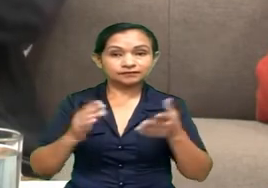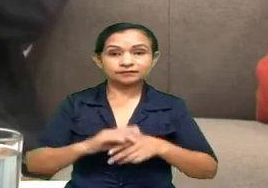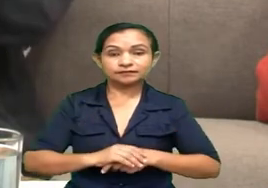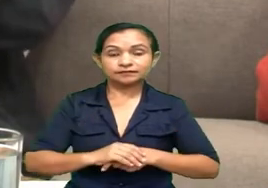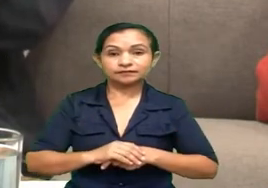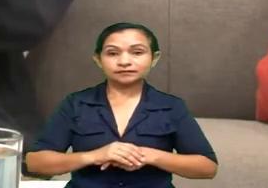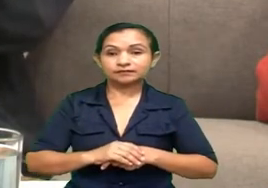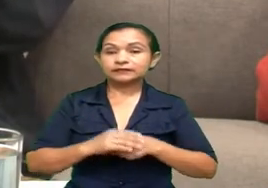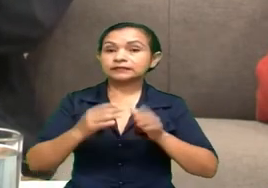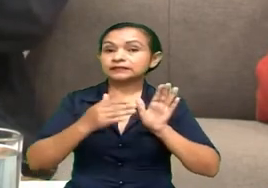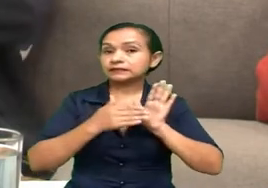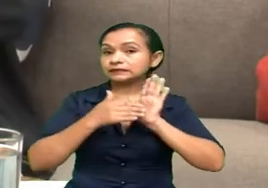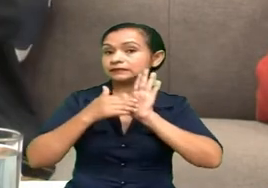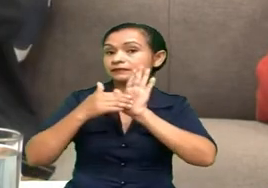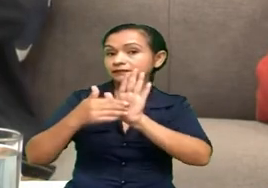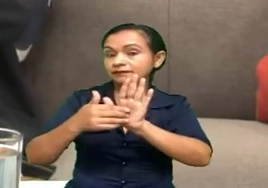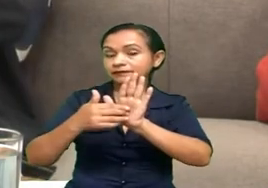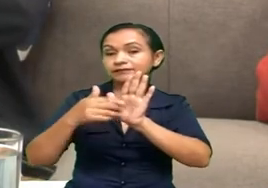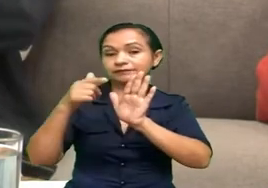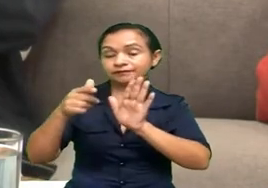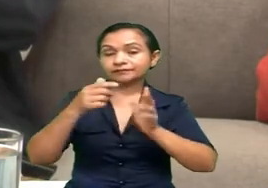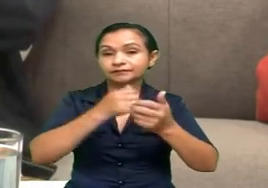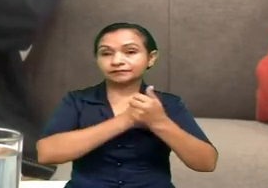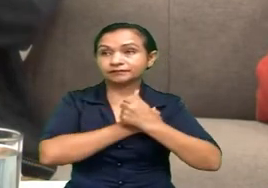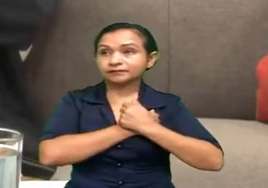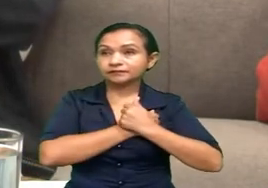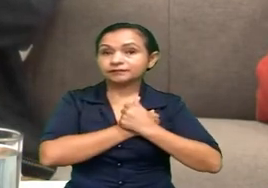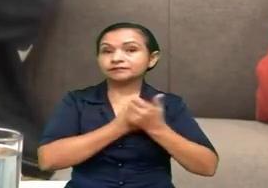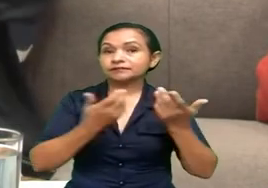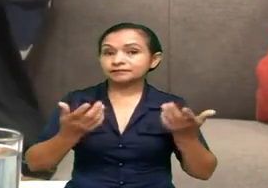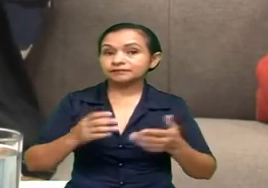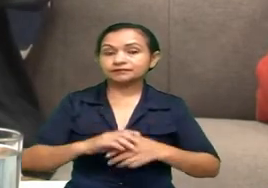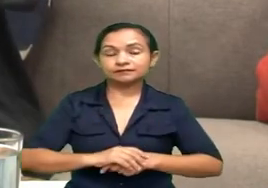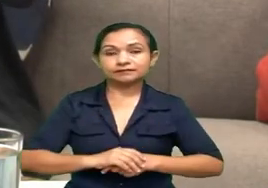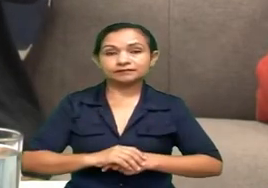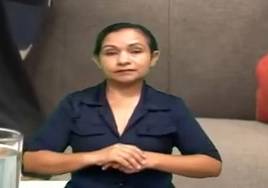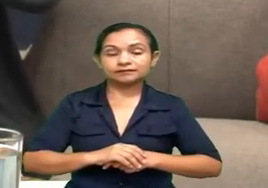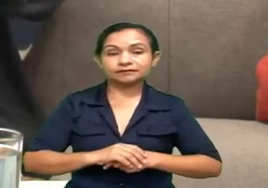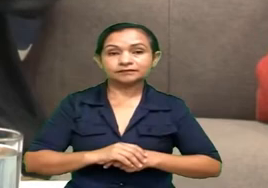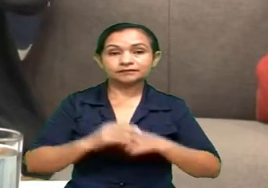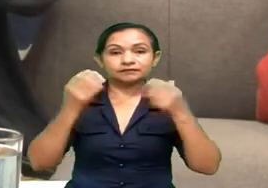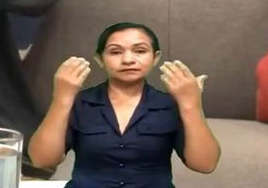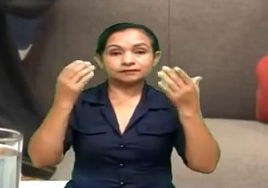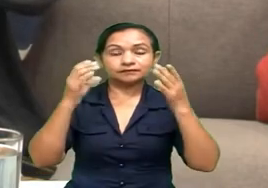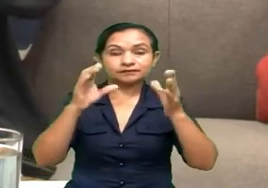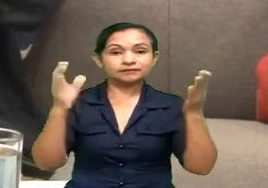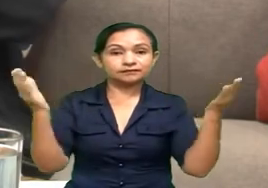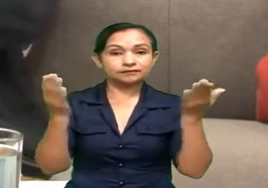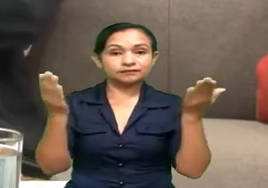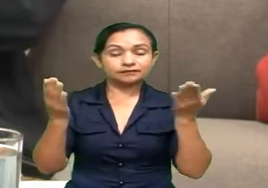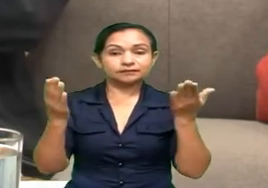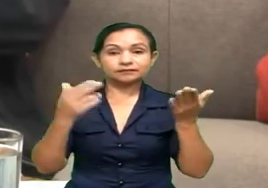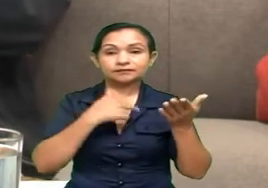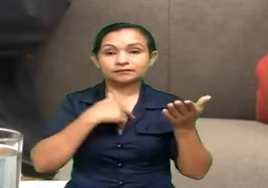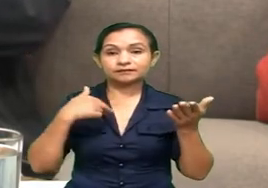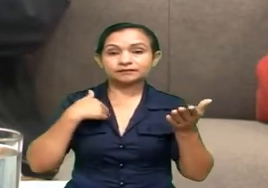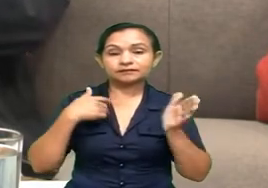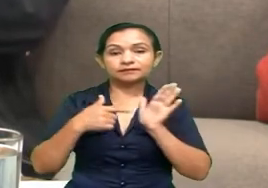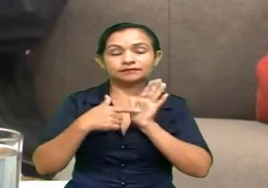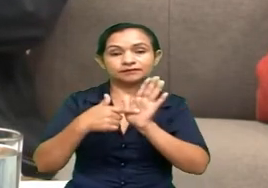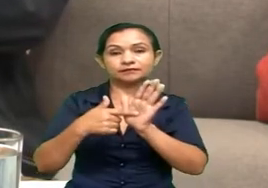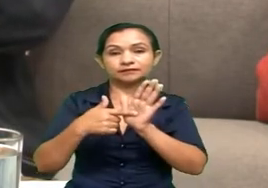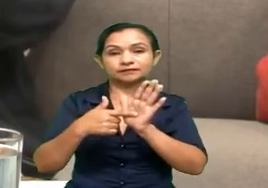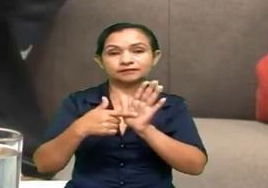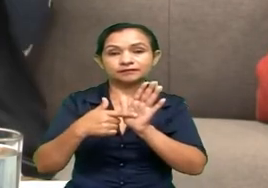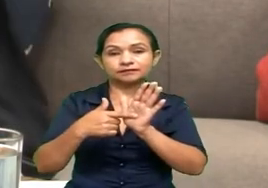vivo ejemplo de ese patriotismo, y cosas así que se dieron. Por ejemplo, al fragor de la